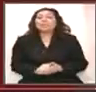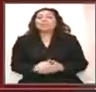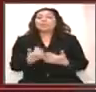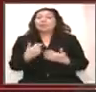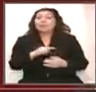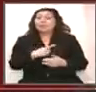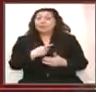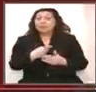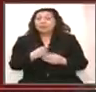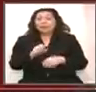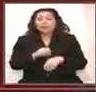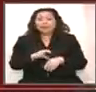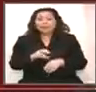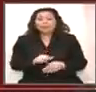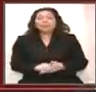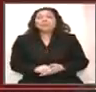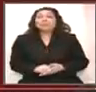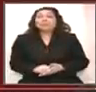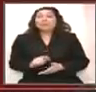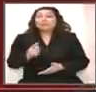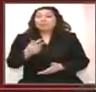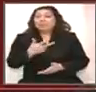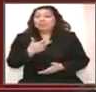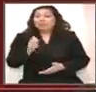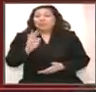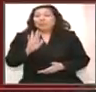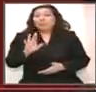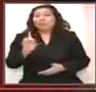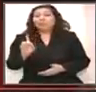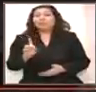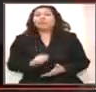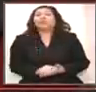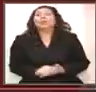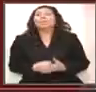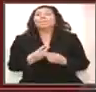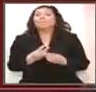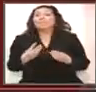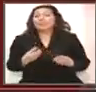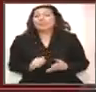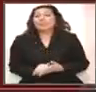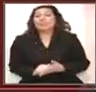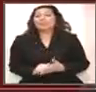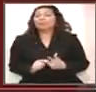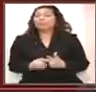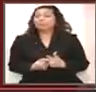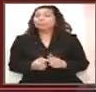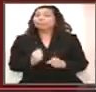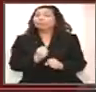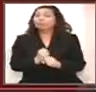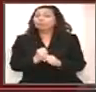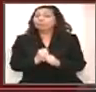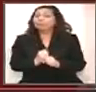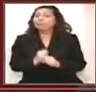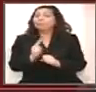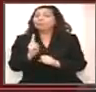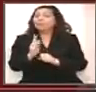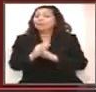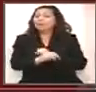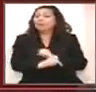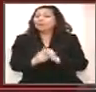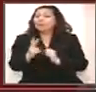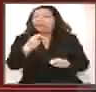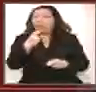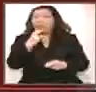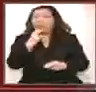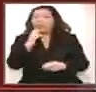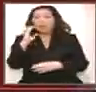Hemos fortalecido las capacidades de 1.351 operadores en la materia y hemos iniciado el trabajo binacional en 3